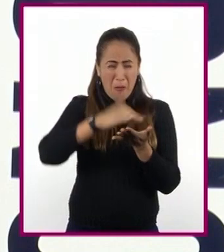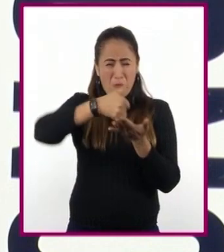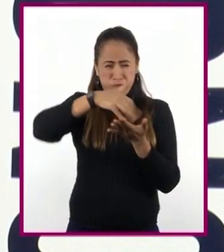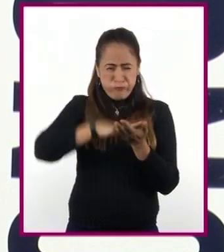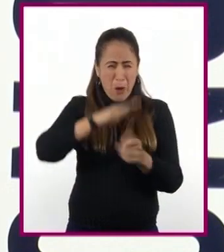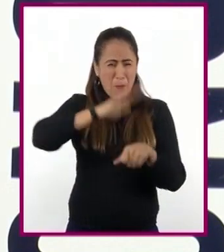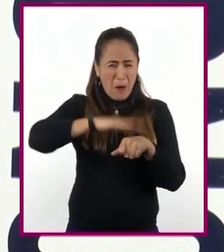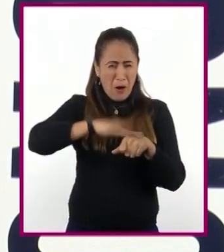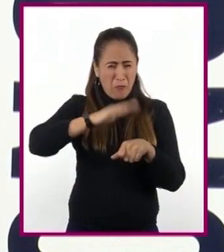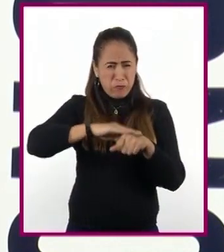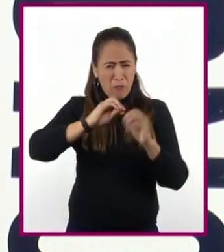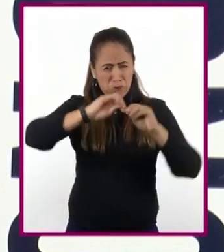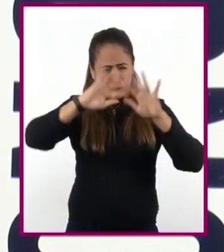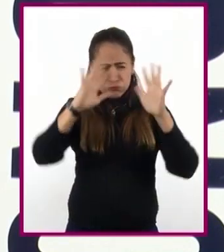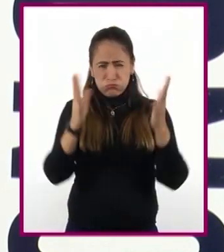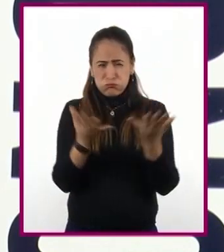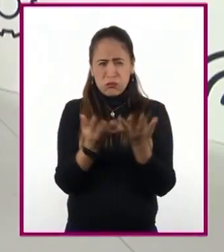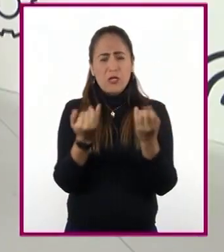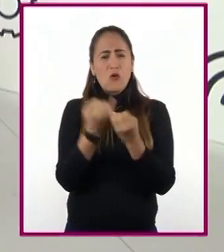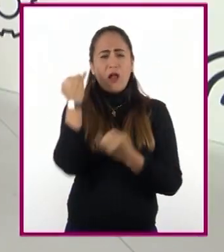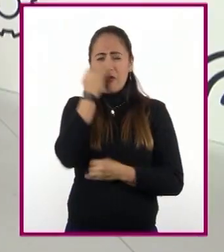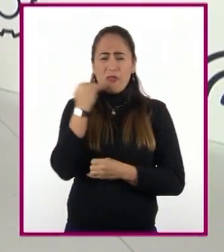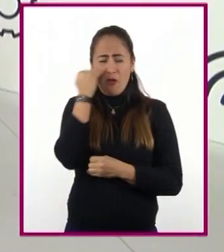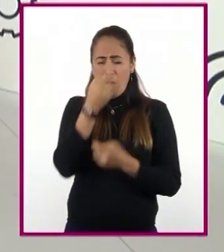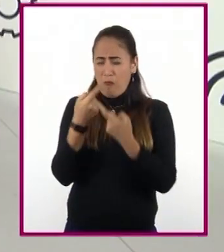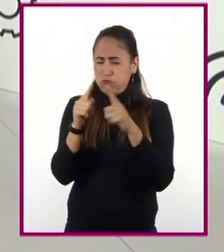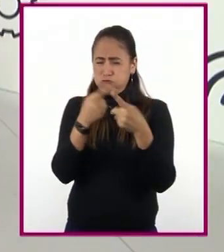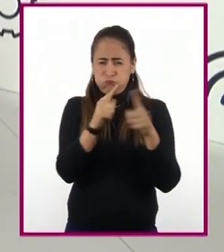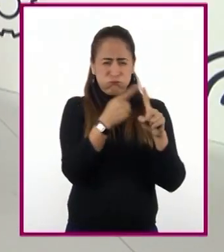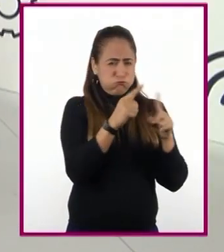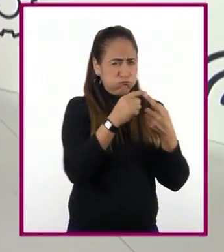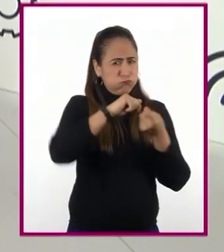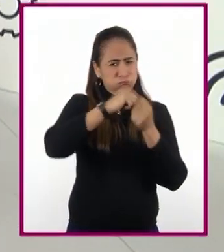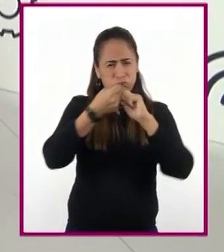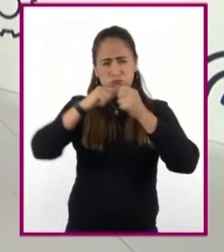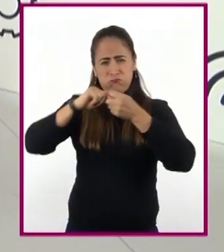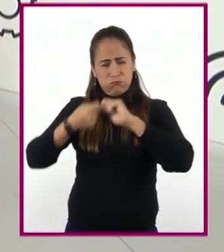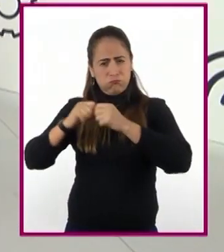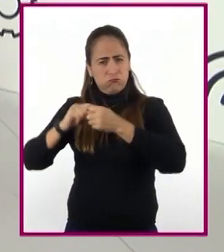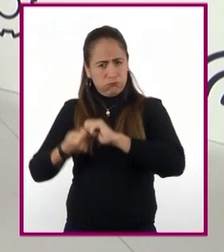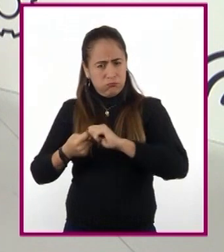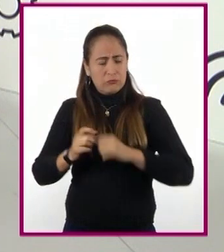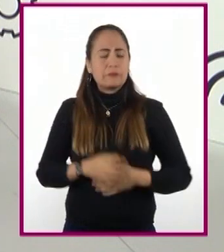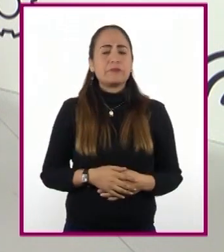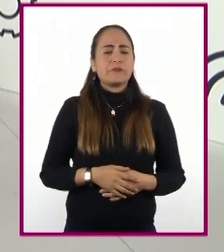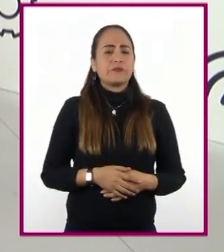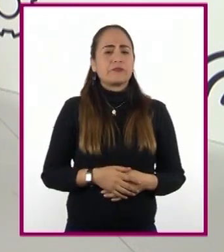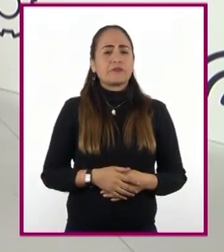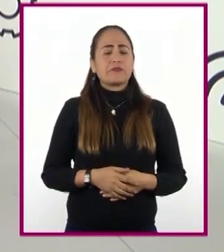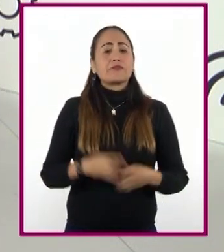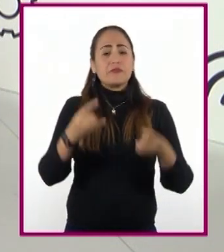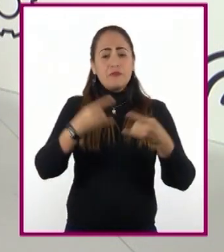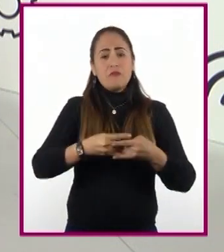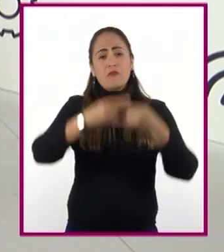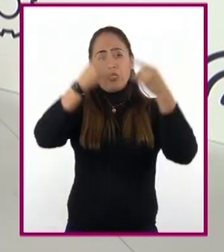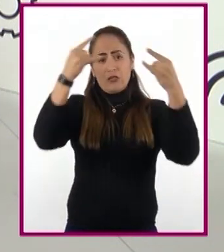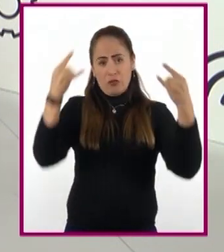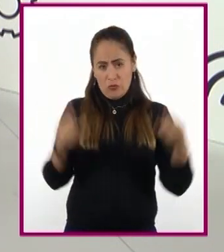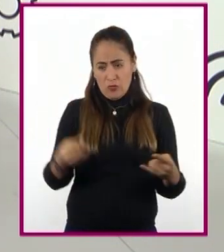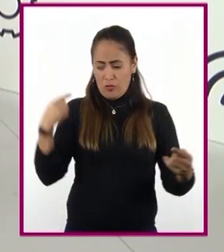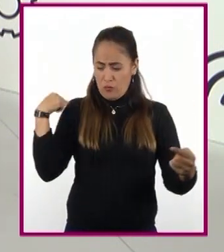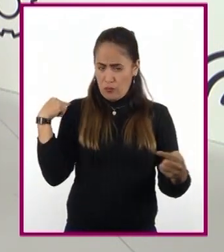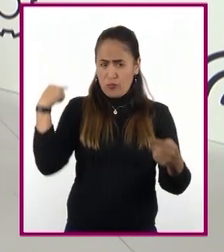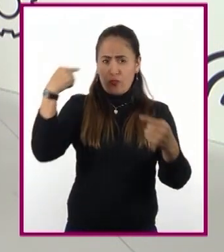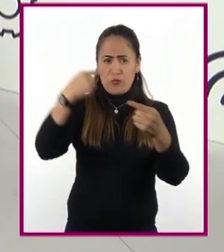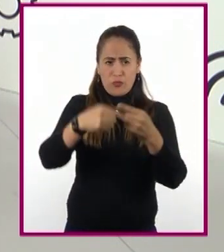y traducida en casi todos los idiomas. A través de la historia, podemos identificar las diferentes y